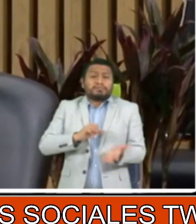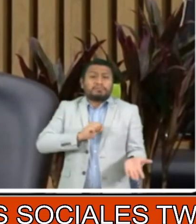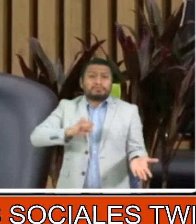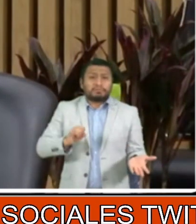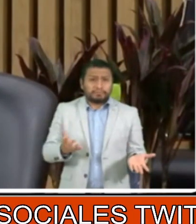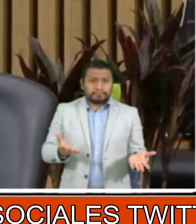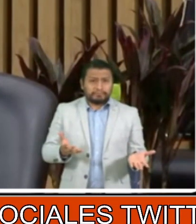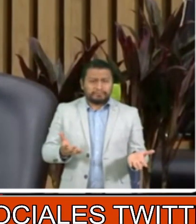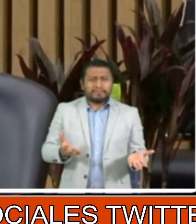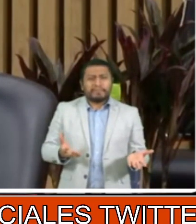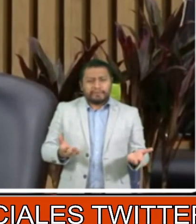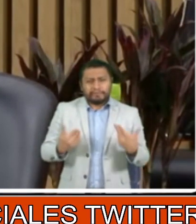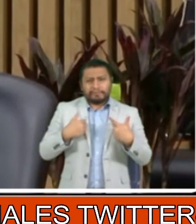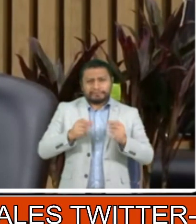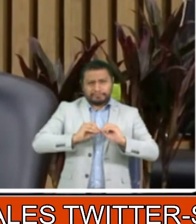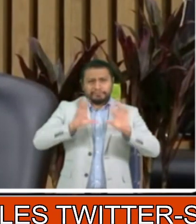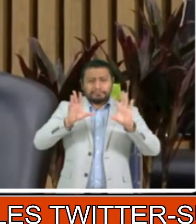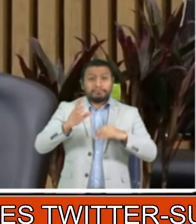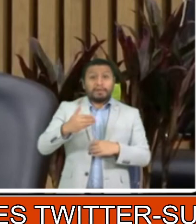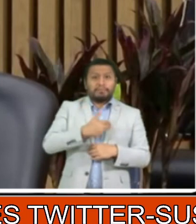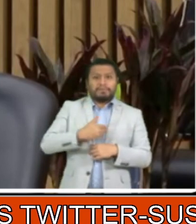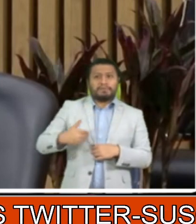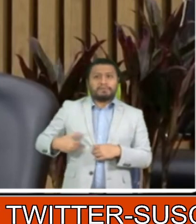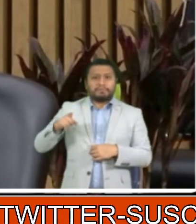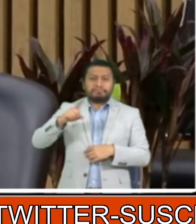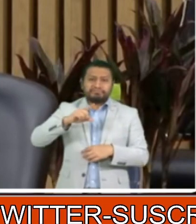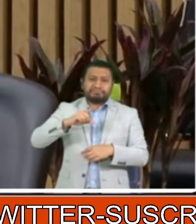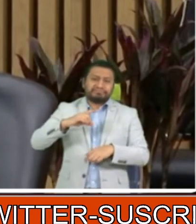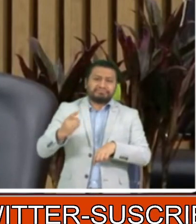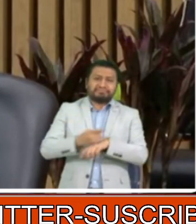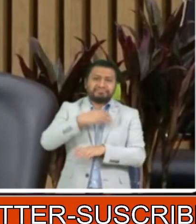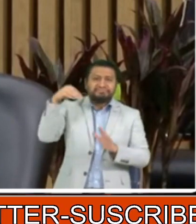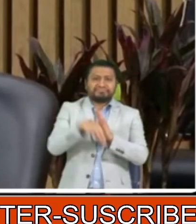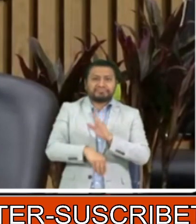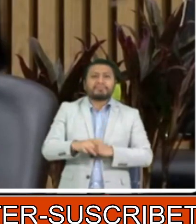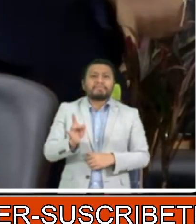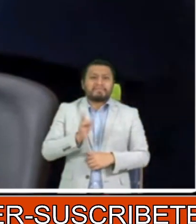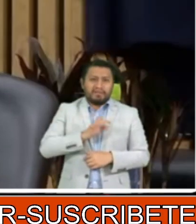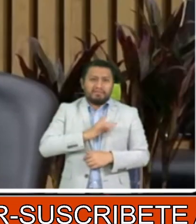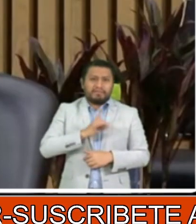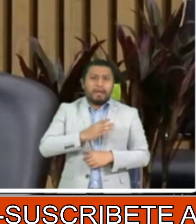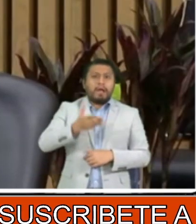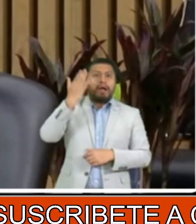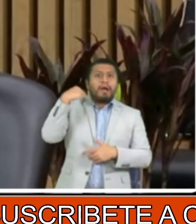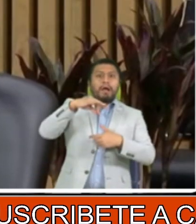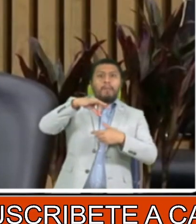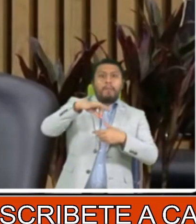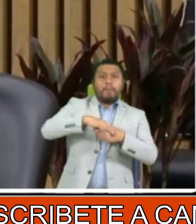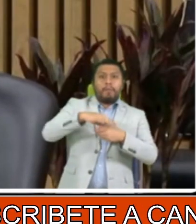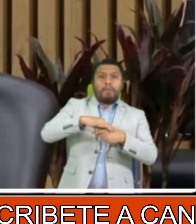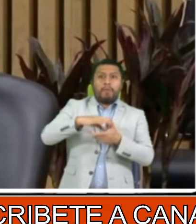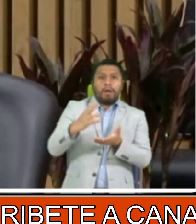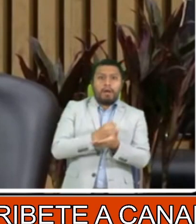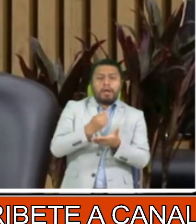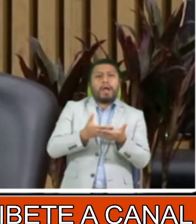queda claro que el presidente tiene miedo a su fracaso y a que el voto que lo llevó al poder lo termine aplastando y hundiendo en el